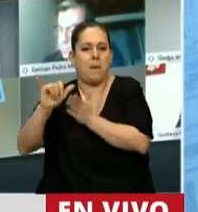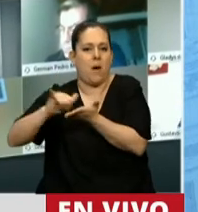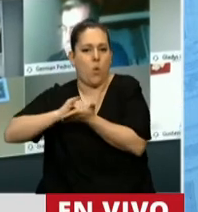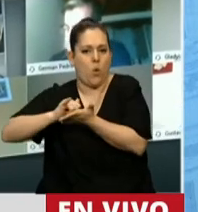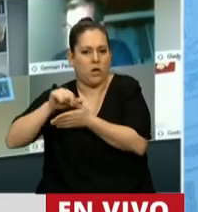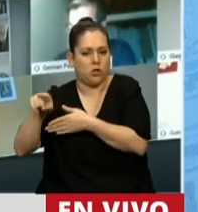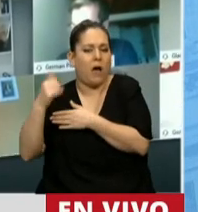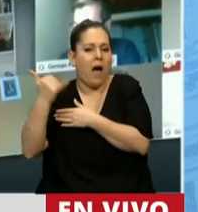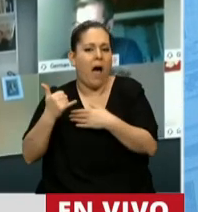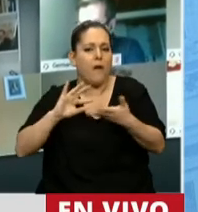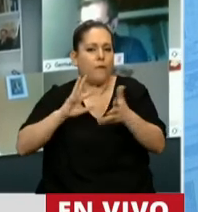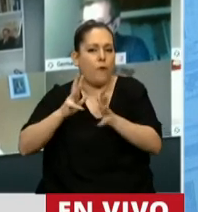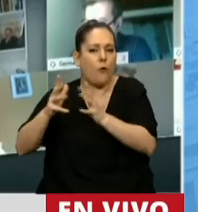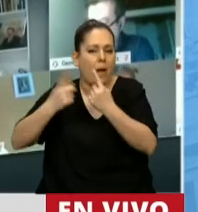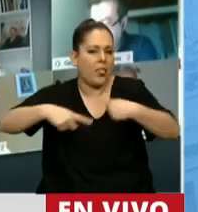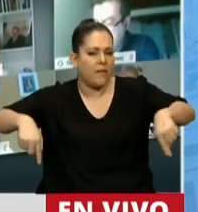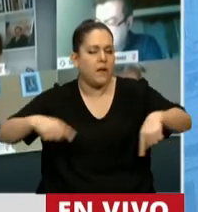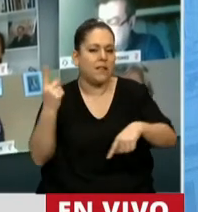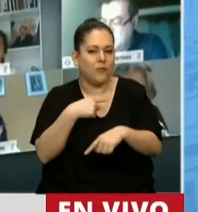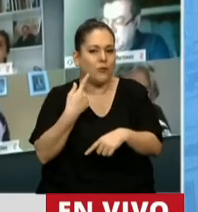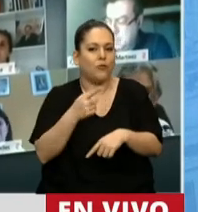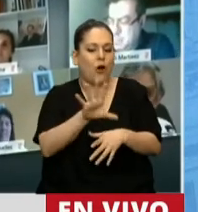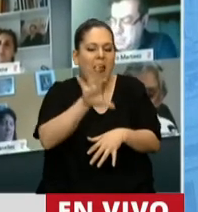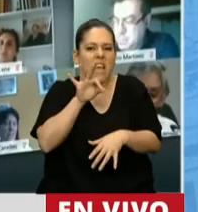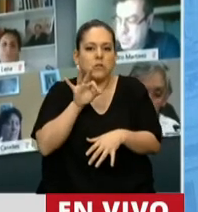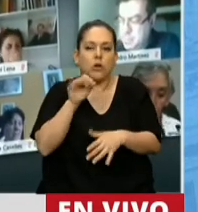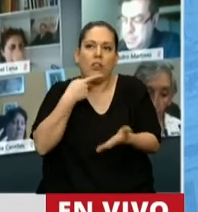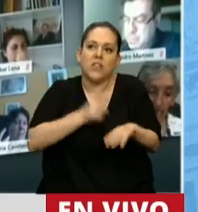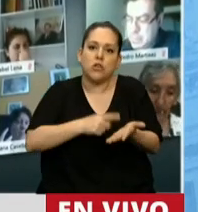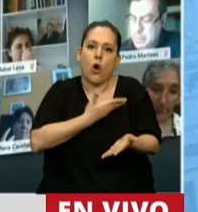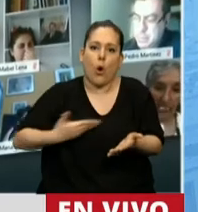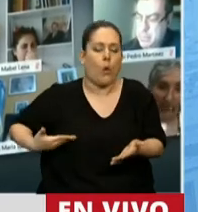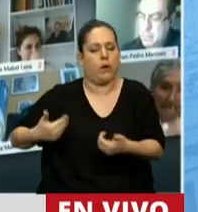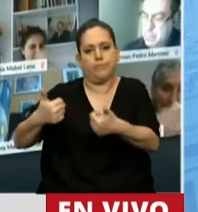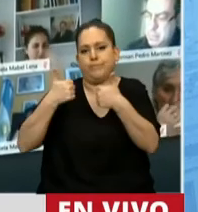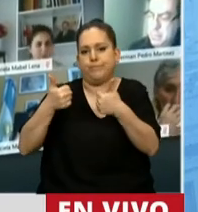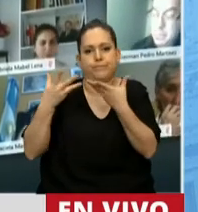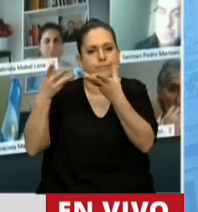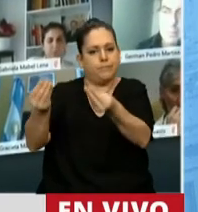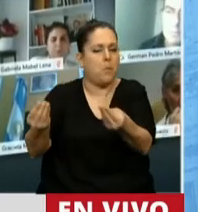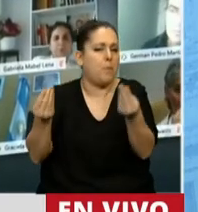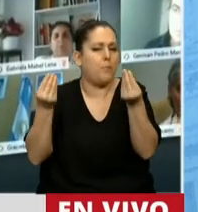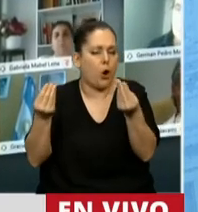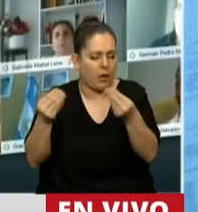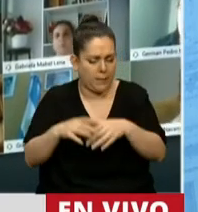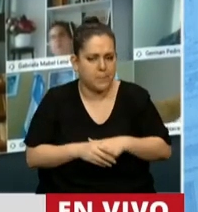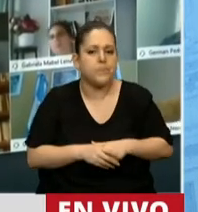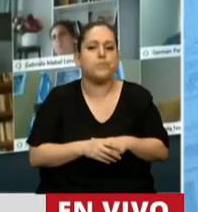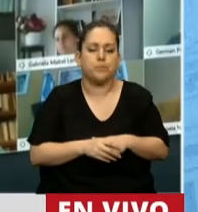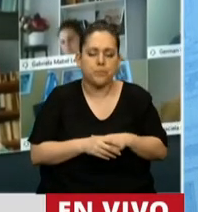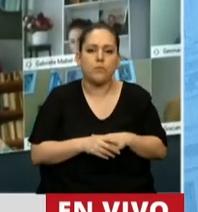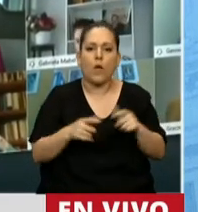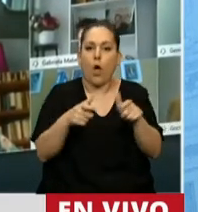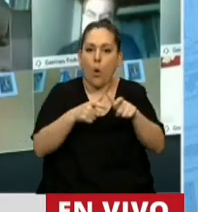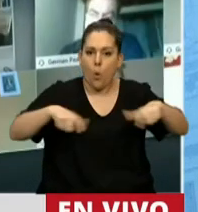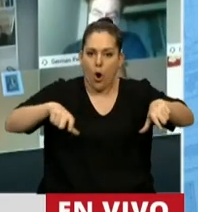caminos para ir. Nos gusta el camino que ha elegido el gobierno. Primero, porque ha dado la posibilidad no solo de nuevos